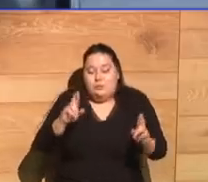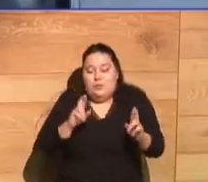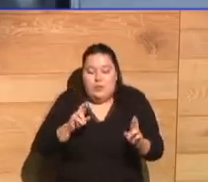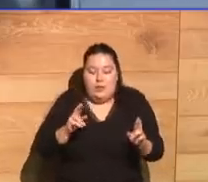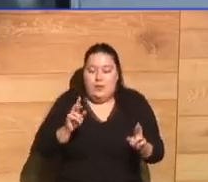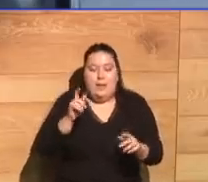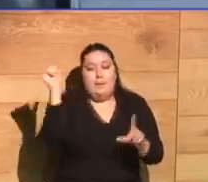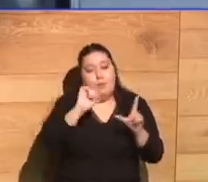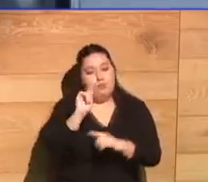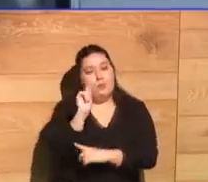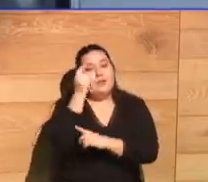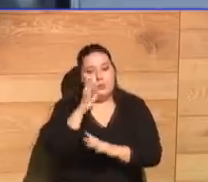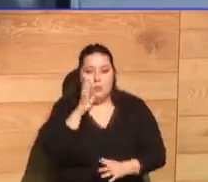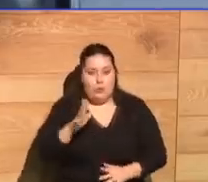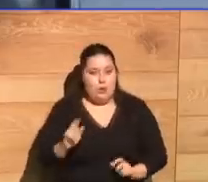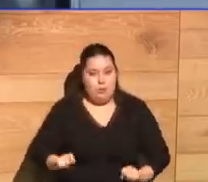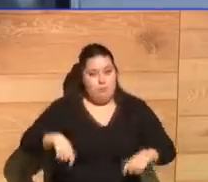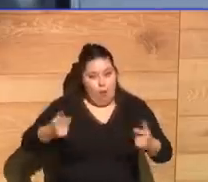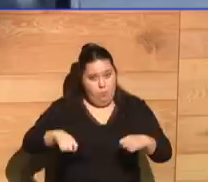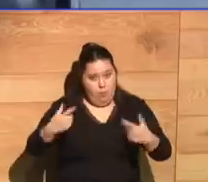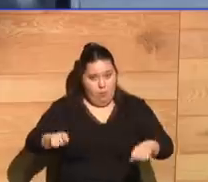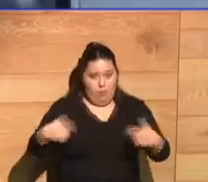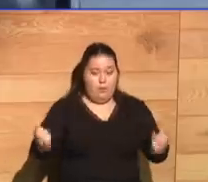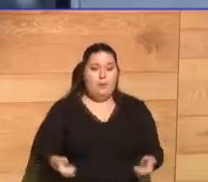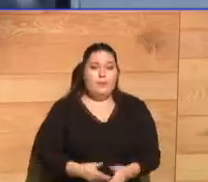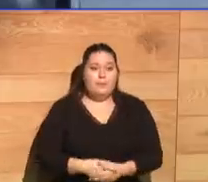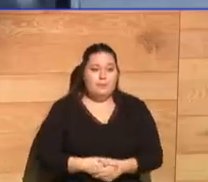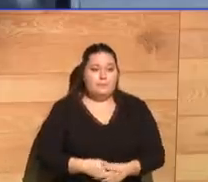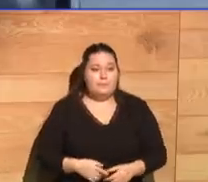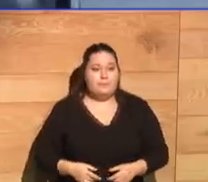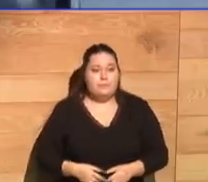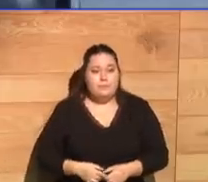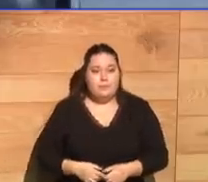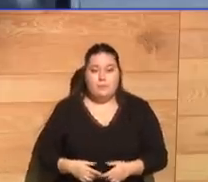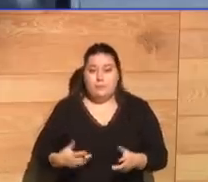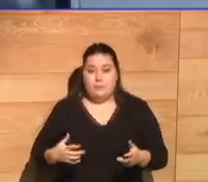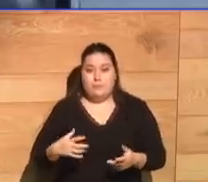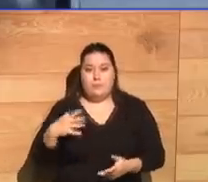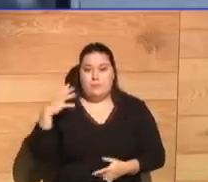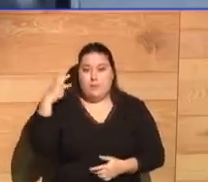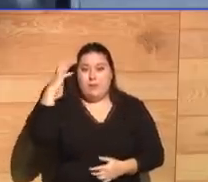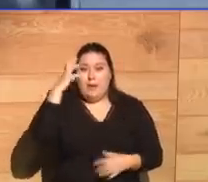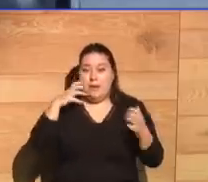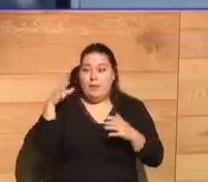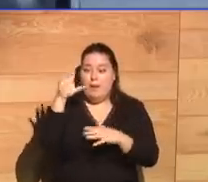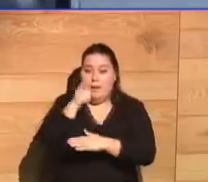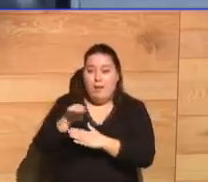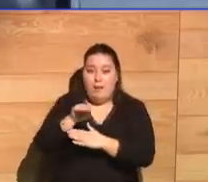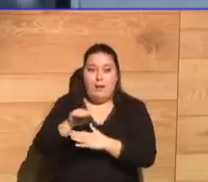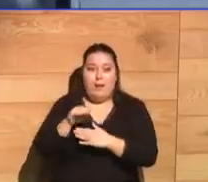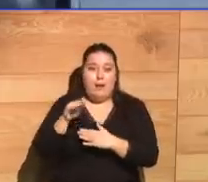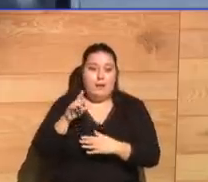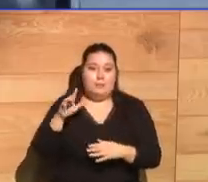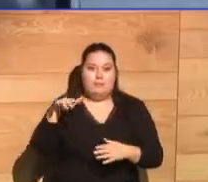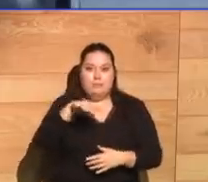caro. Bueno, es que hay muchas cosas hechas muy, muy caras que ahora no se harían de esa manera. O sea, la propia granja en Smallville, en la que los interiores